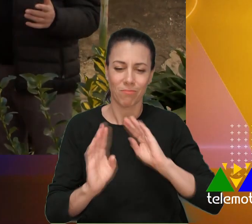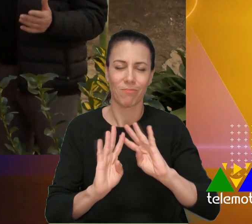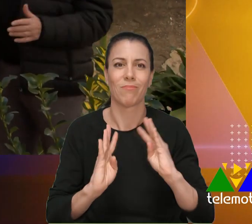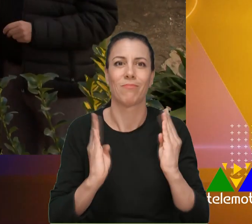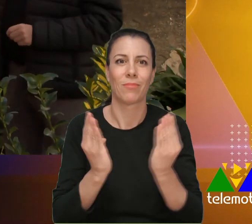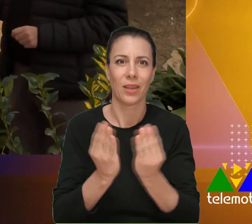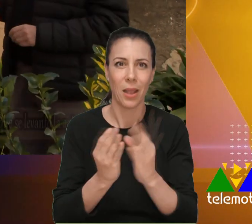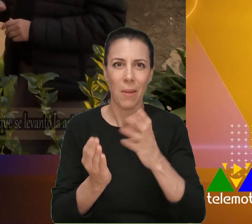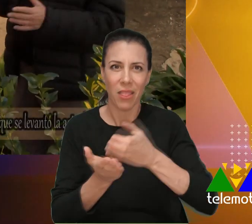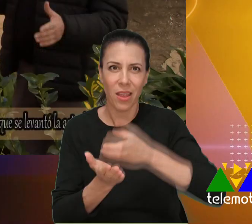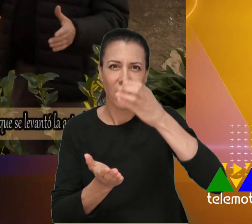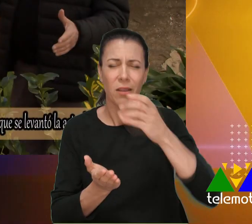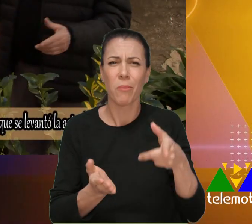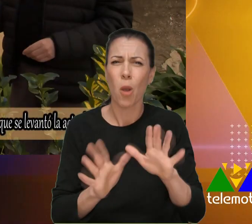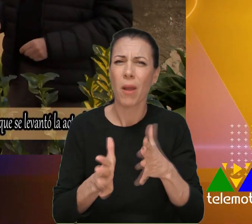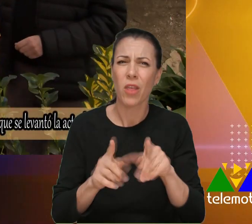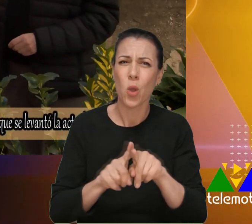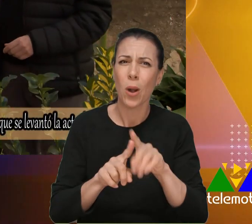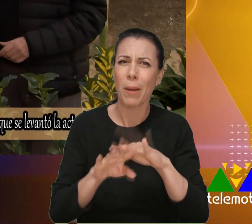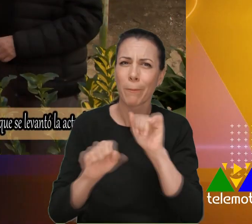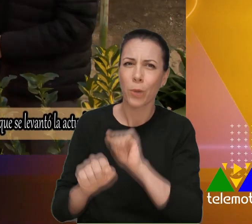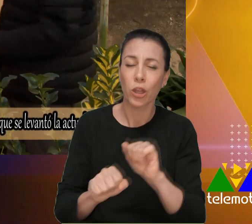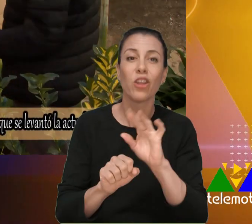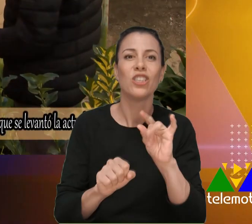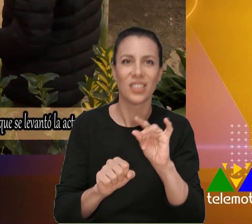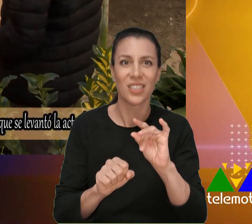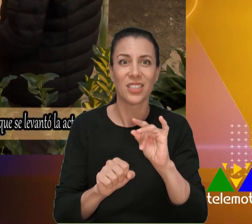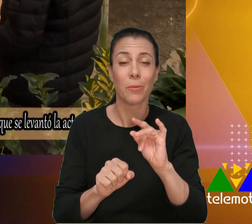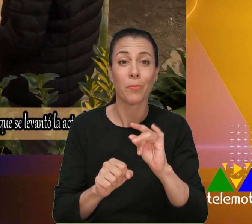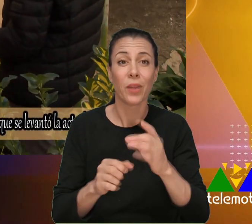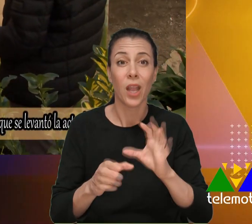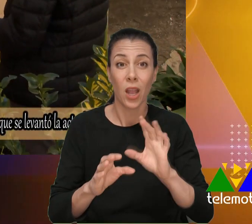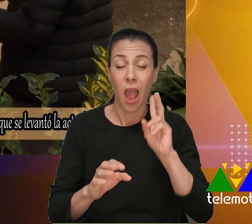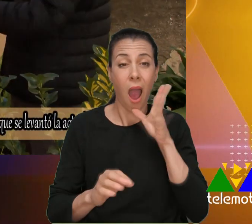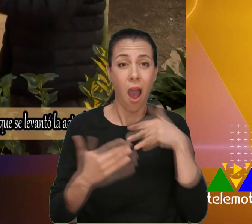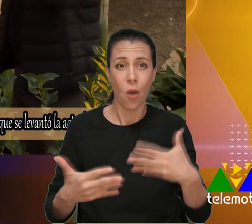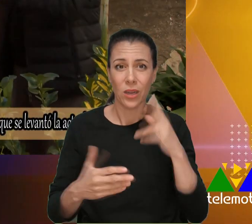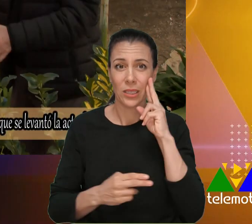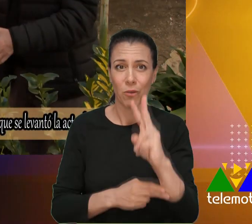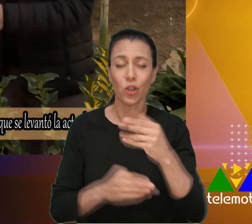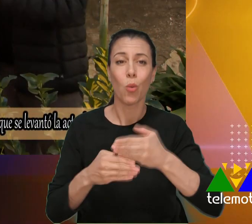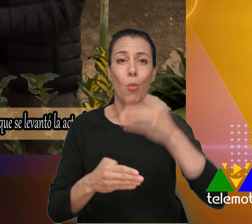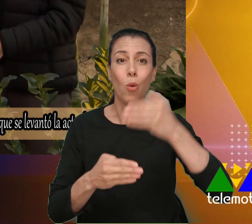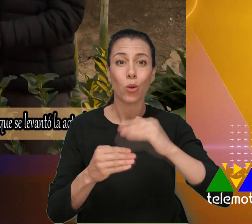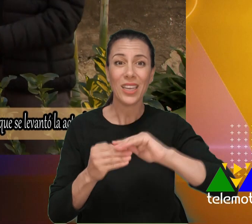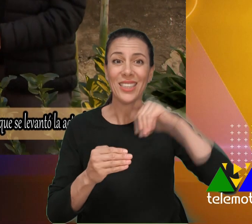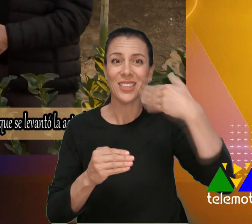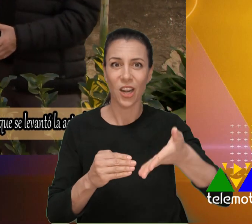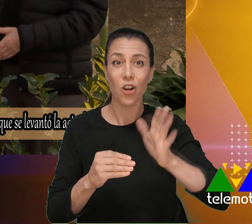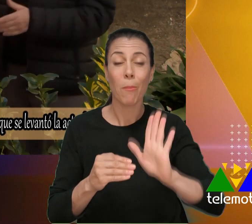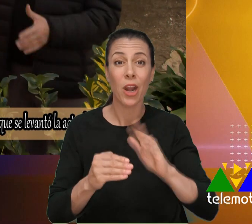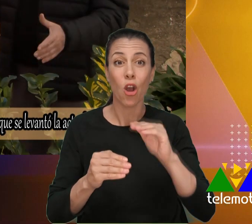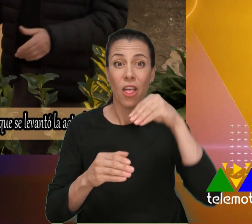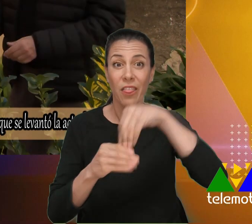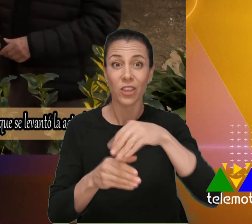¿Pero ahí queda una cámara o algo? Una cámara. Hay una cámara entre los dos, el muro exterior que estamos viendo y la base cuadrada. Y la base